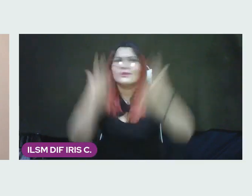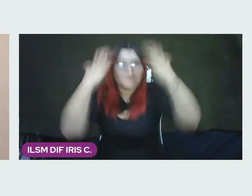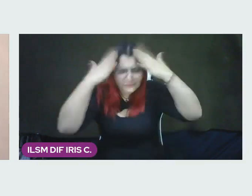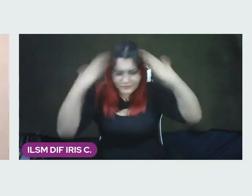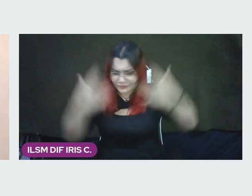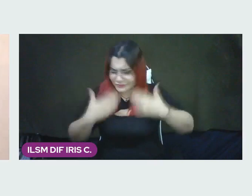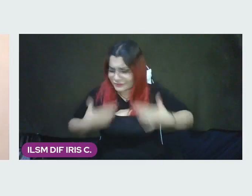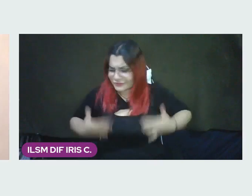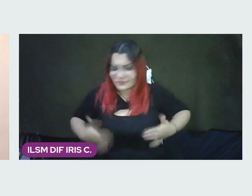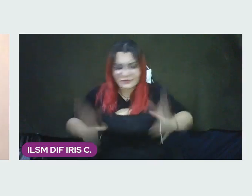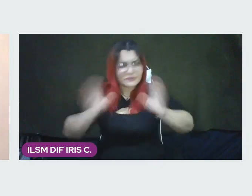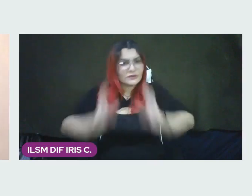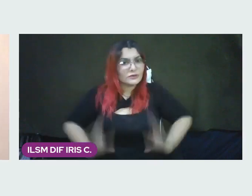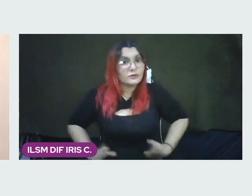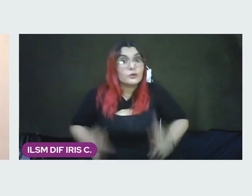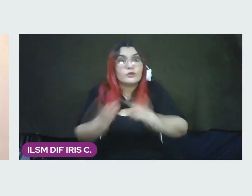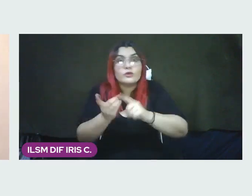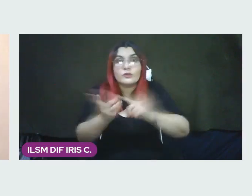corazón.